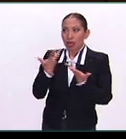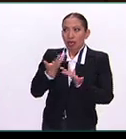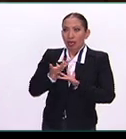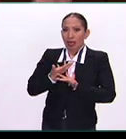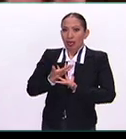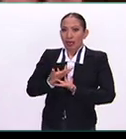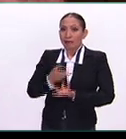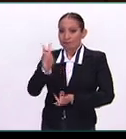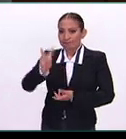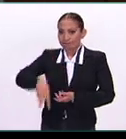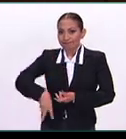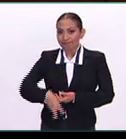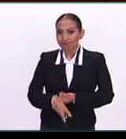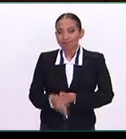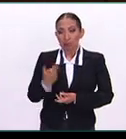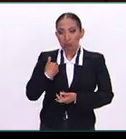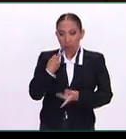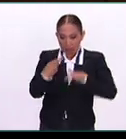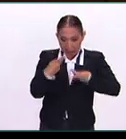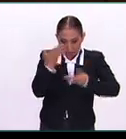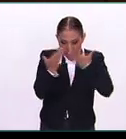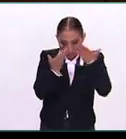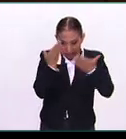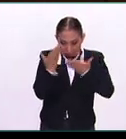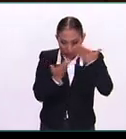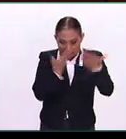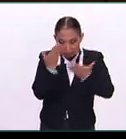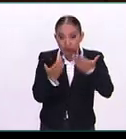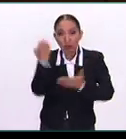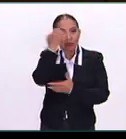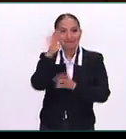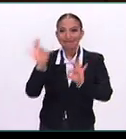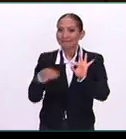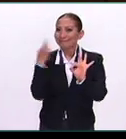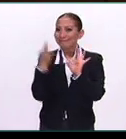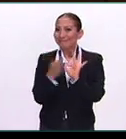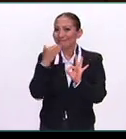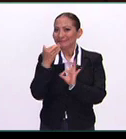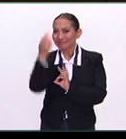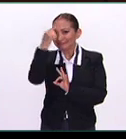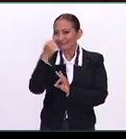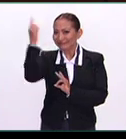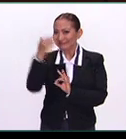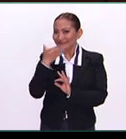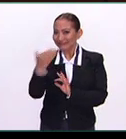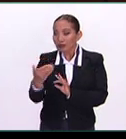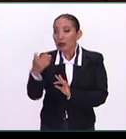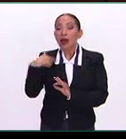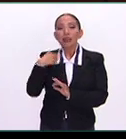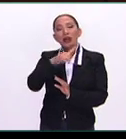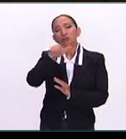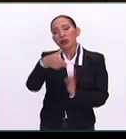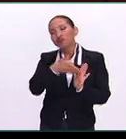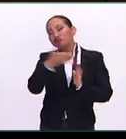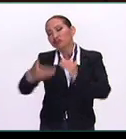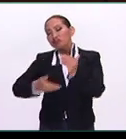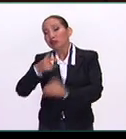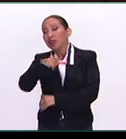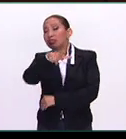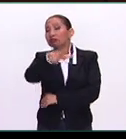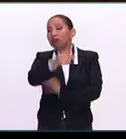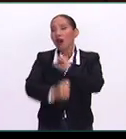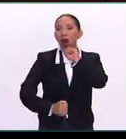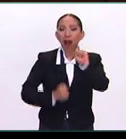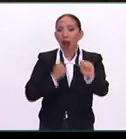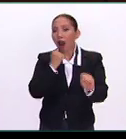asustado, francamente, y lo preparé y pasé el examen inicial. Y desde entonces, a lo largo de